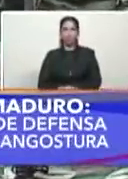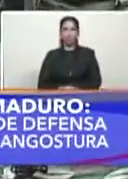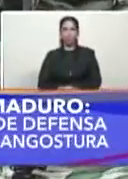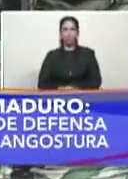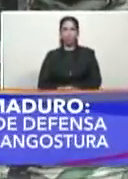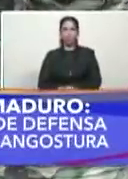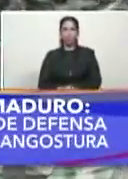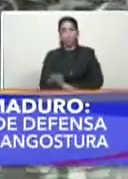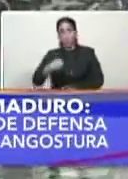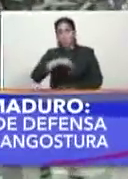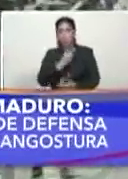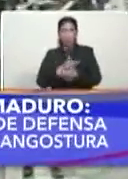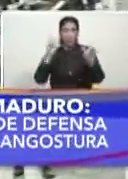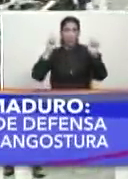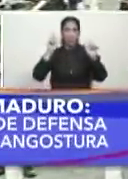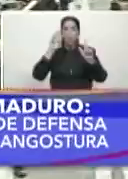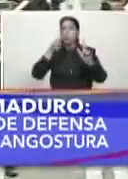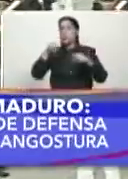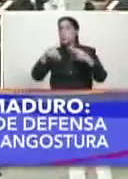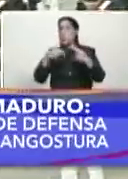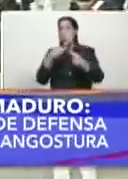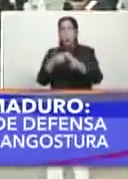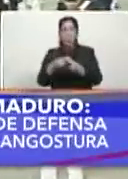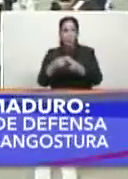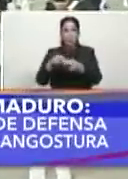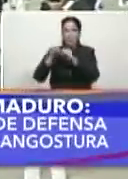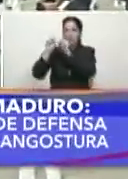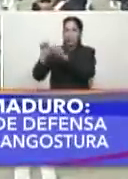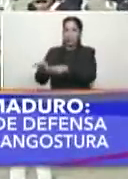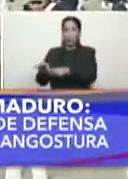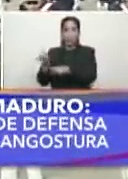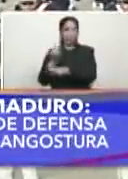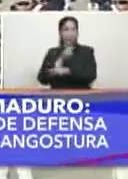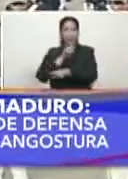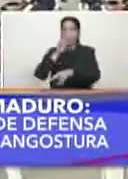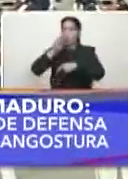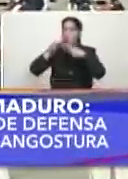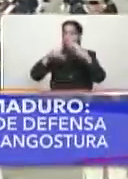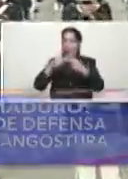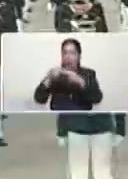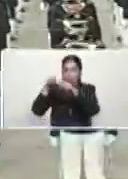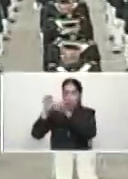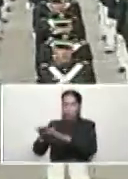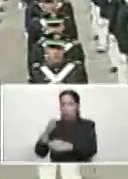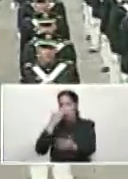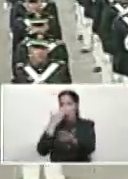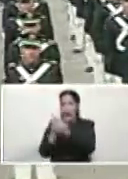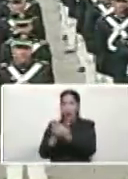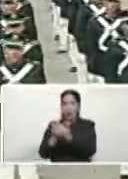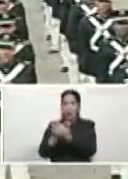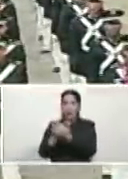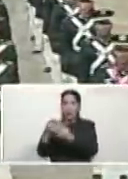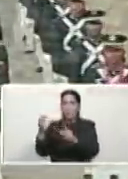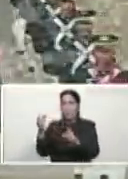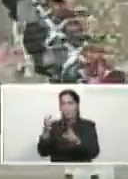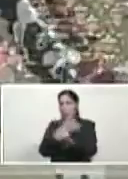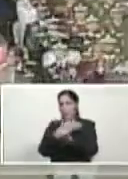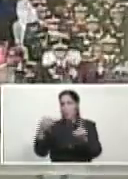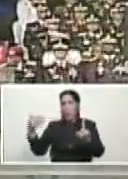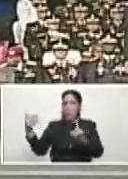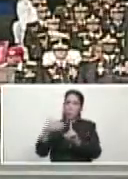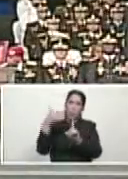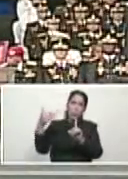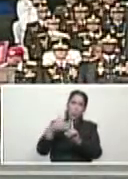Y nuestro libertador nunca se dio por vencido. Nunca se rindió ante las adversidades, las derrotas,